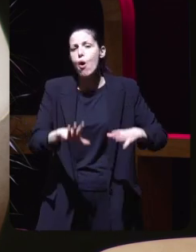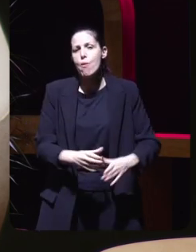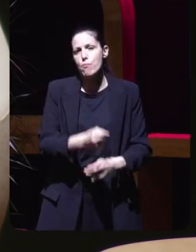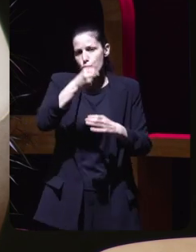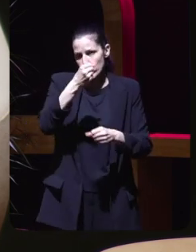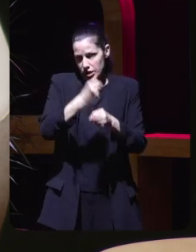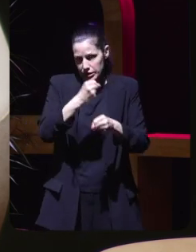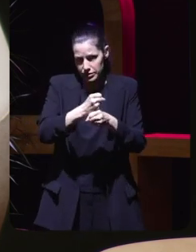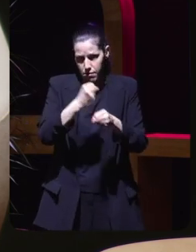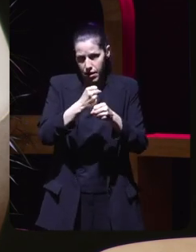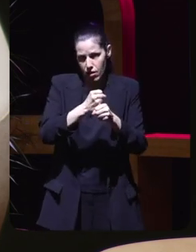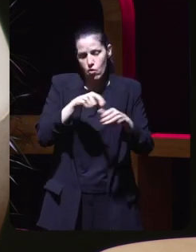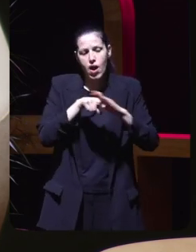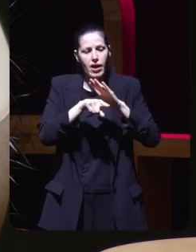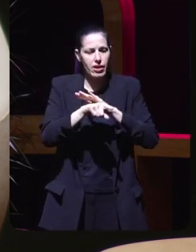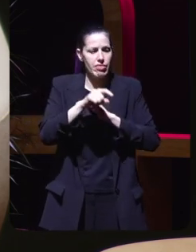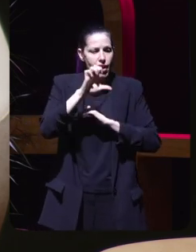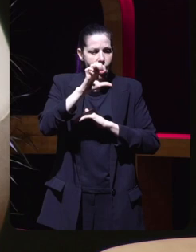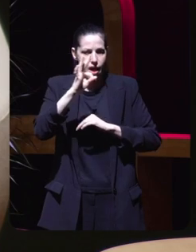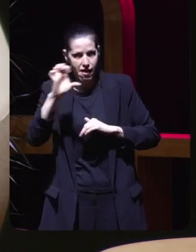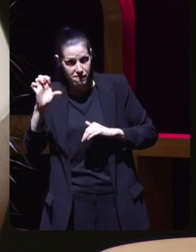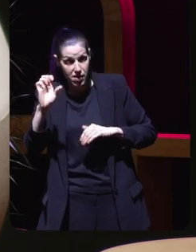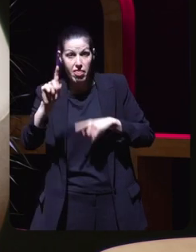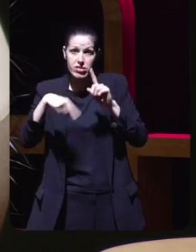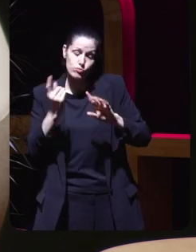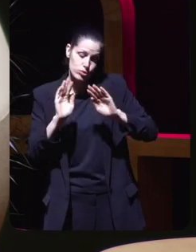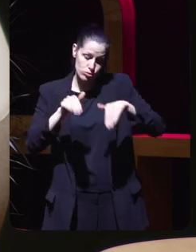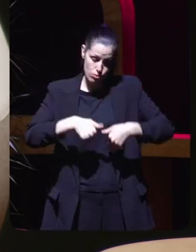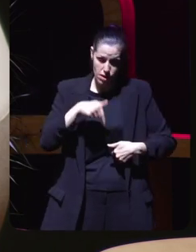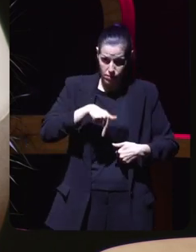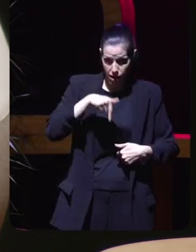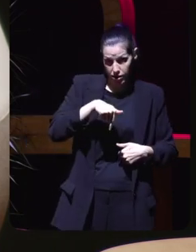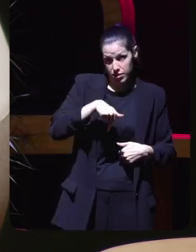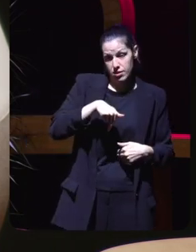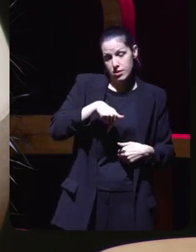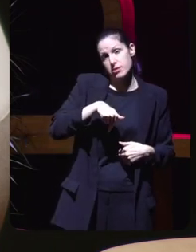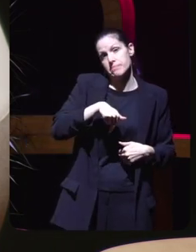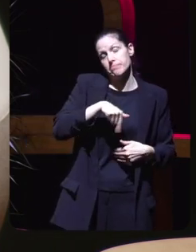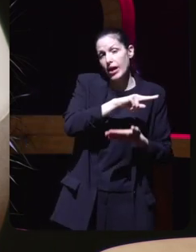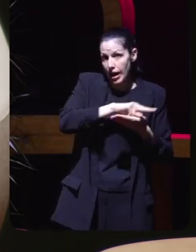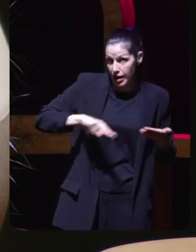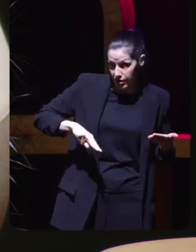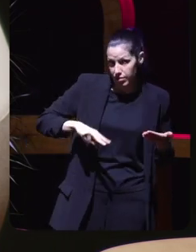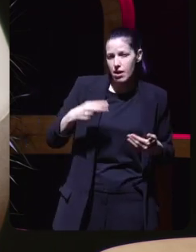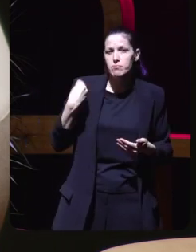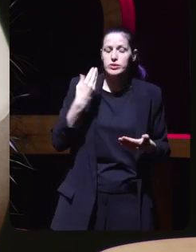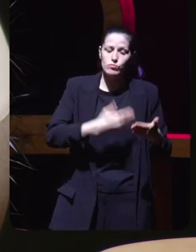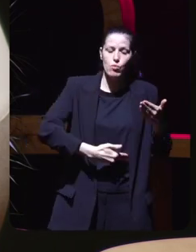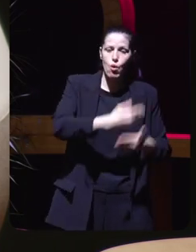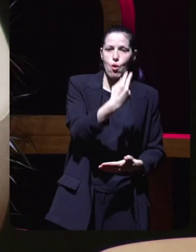luego deciden volver a Galicia Steven faciendo prácticas también La Voz de Galicia después de esto